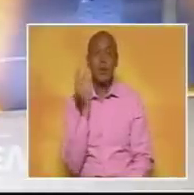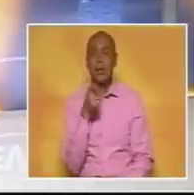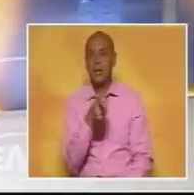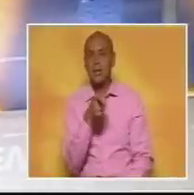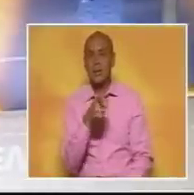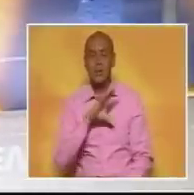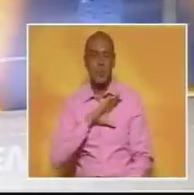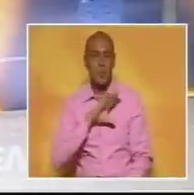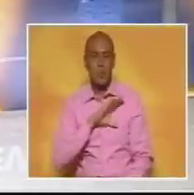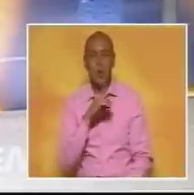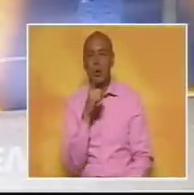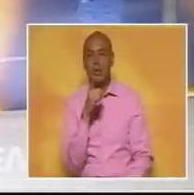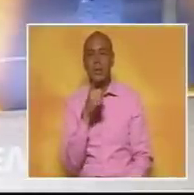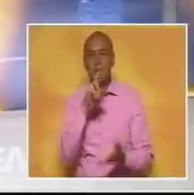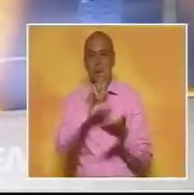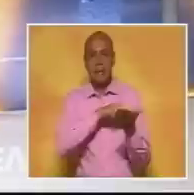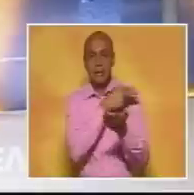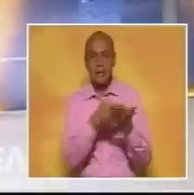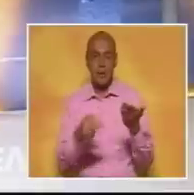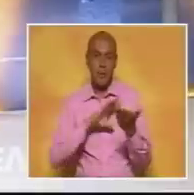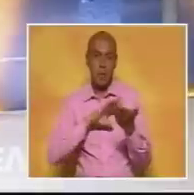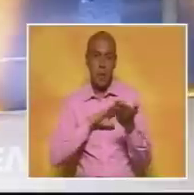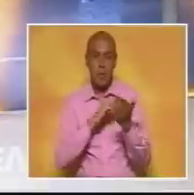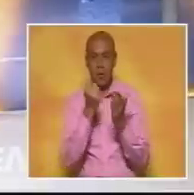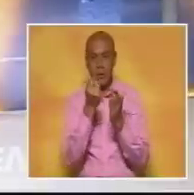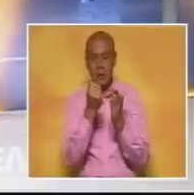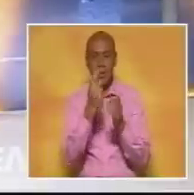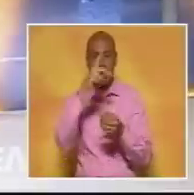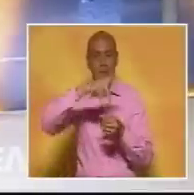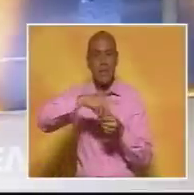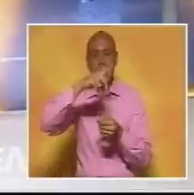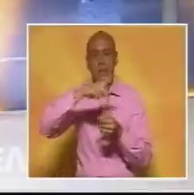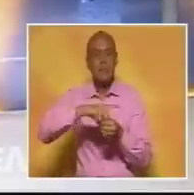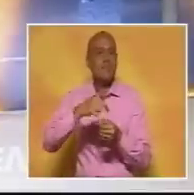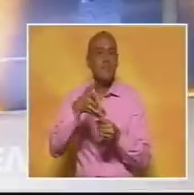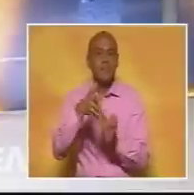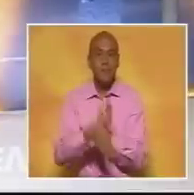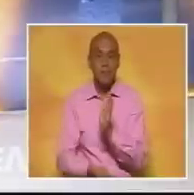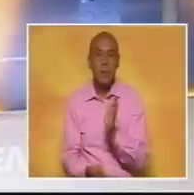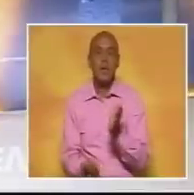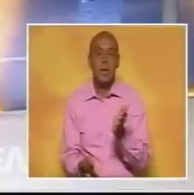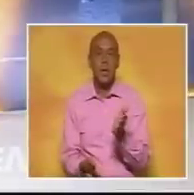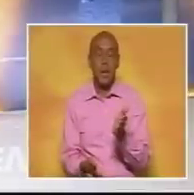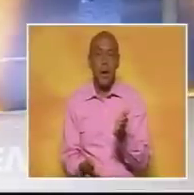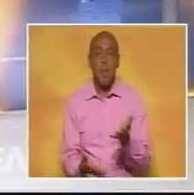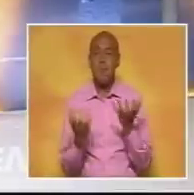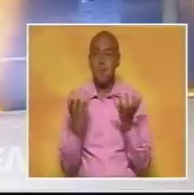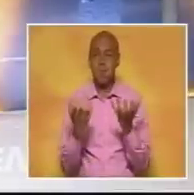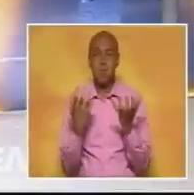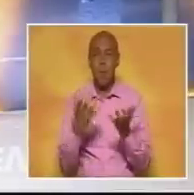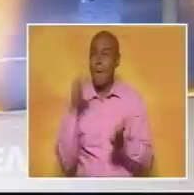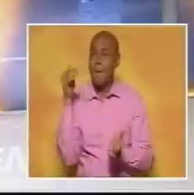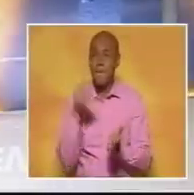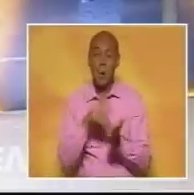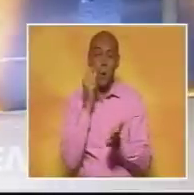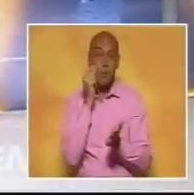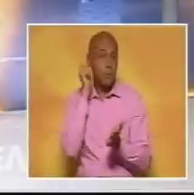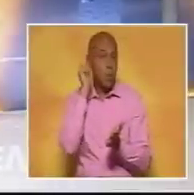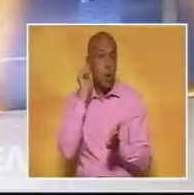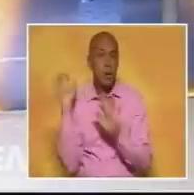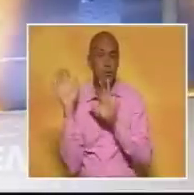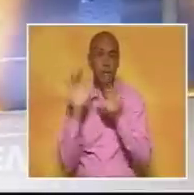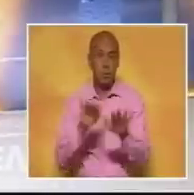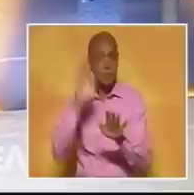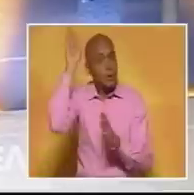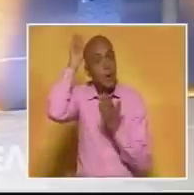a los combustibles se han recrudecido en las últimas horas con la llegada de miles de manifestantes indígenas a Quito. Esta situación ha